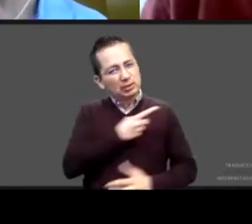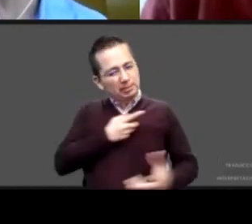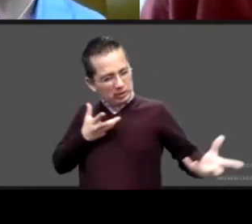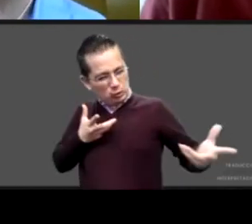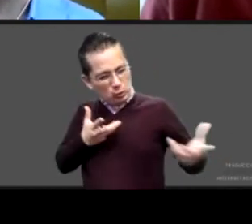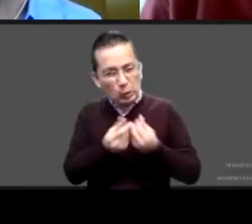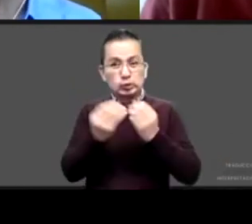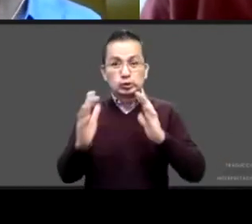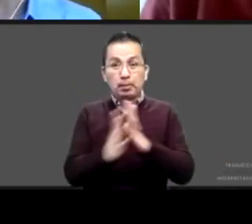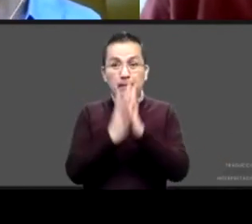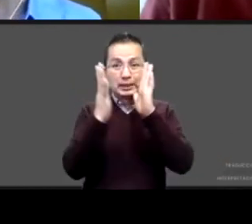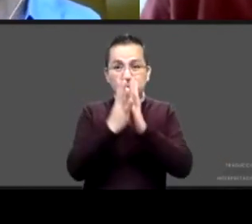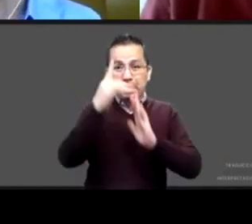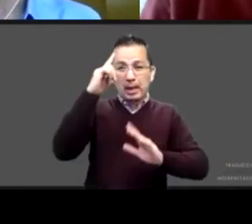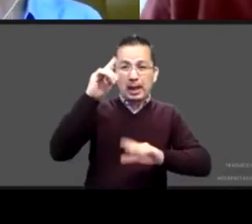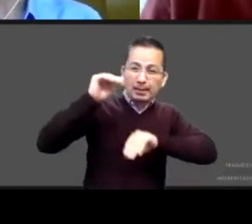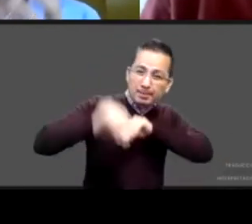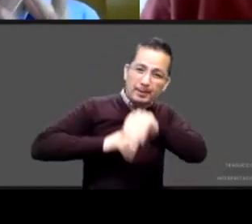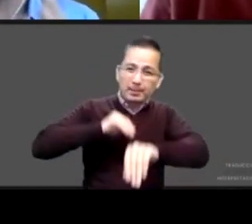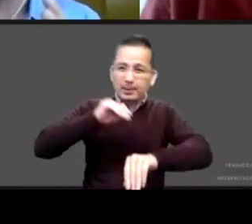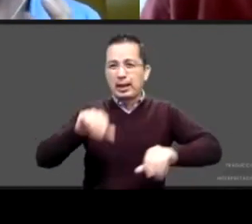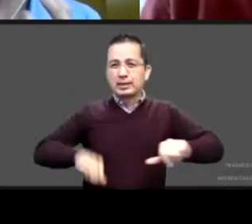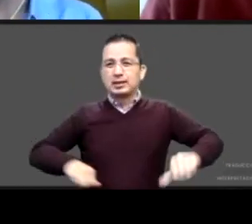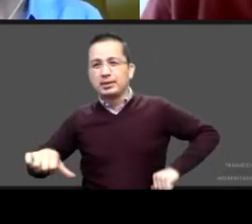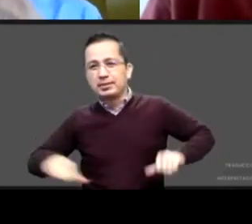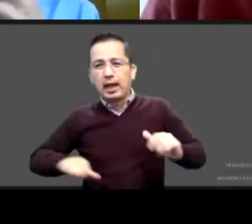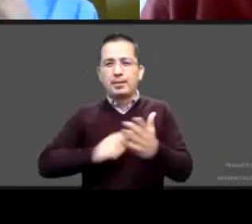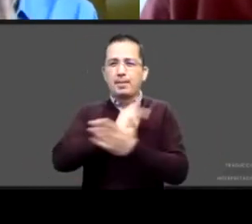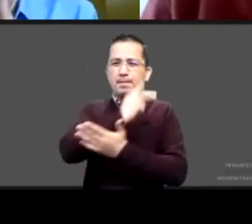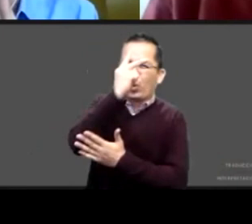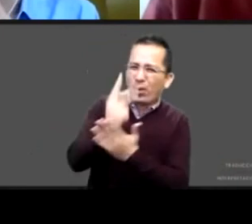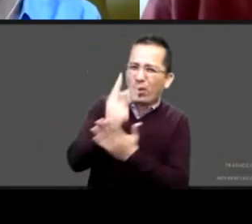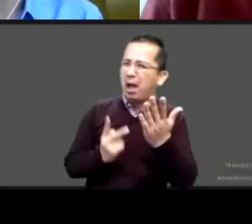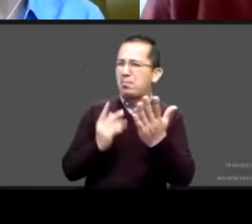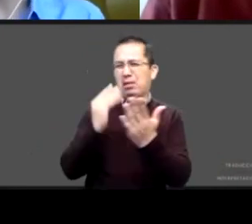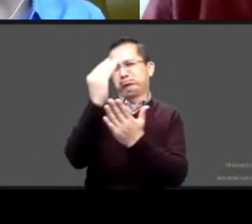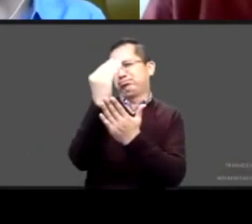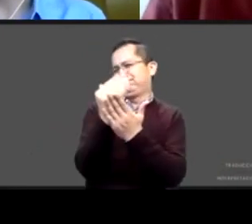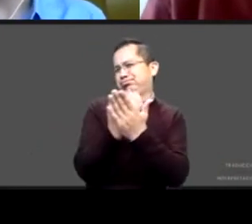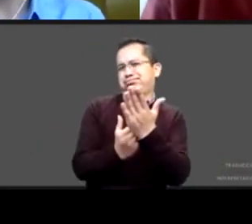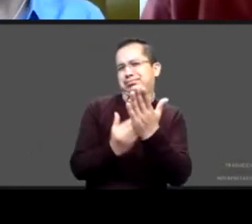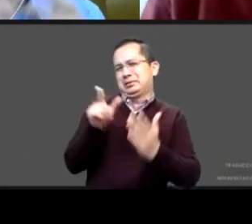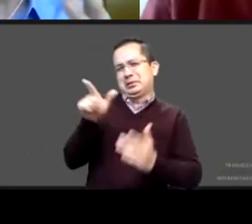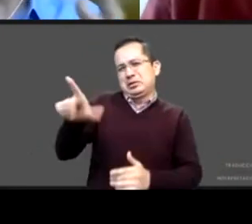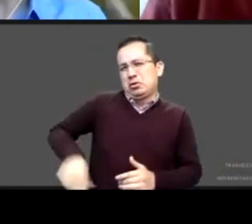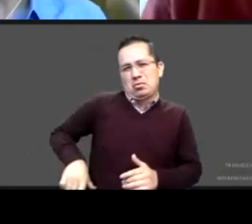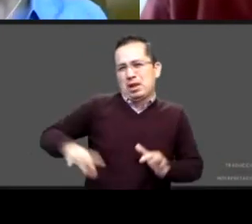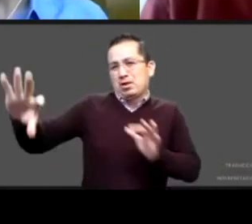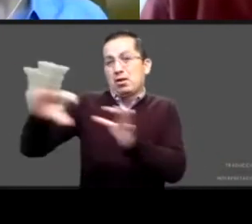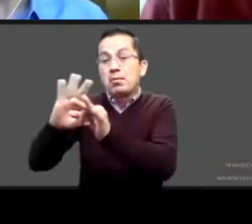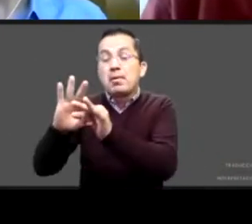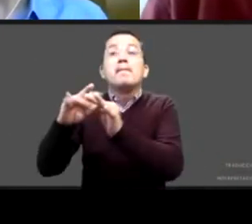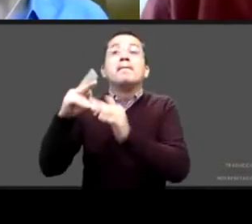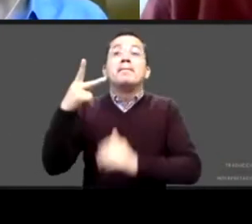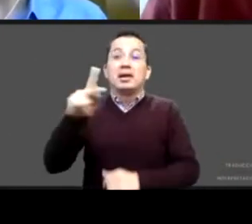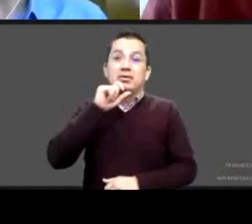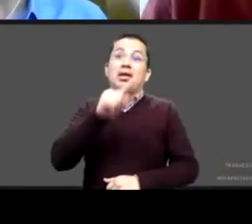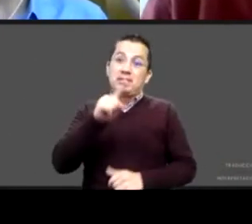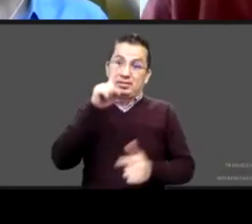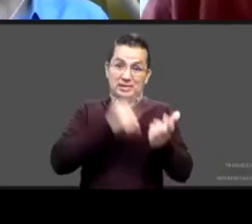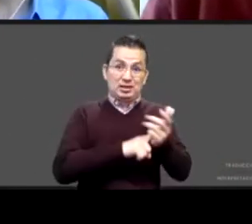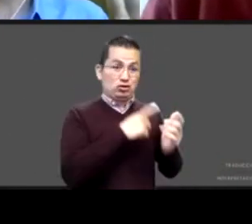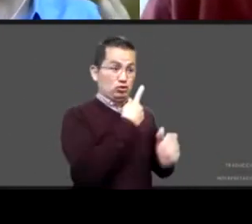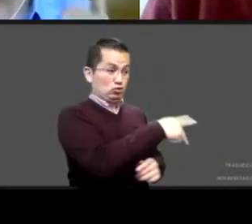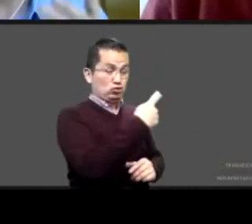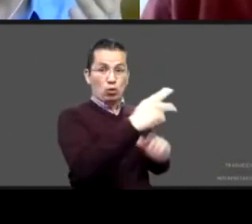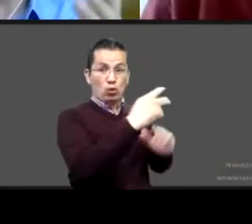en la política pública, sino también en su hogar, en su escuela, ¿no? También en los espacios públicos como los parques.